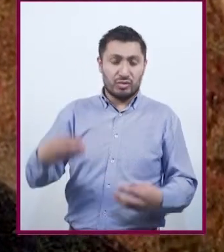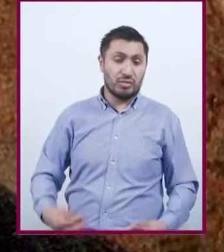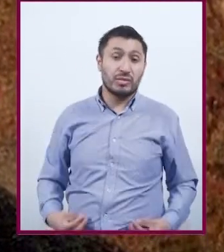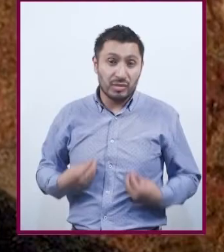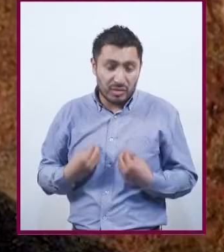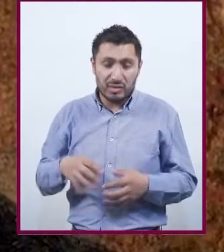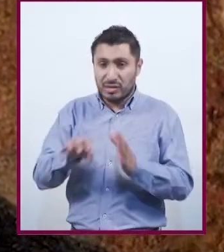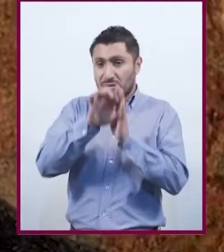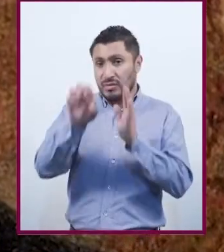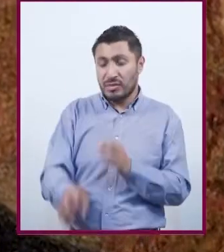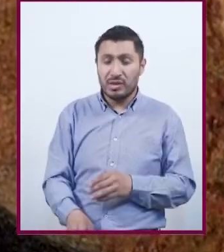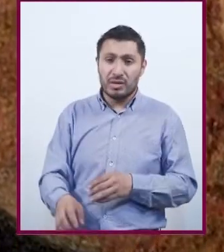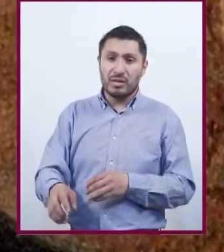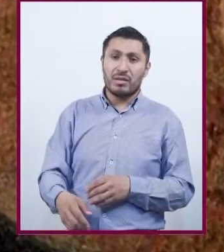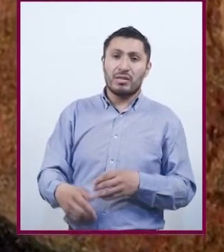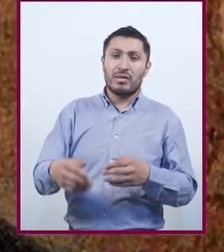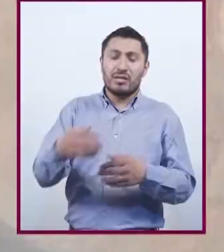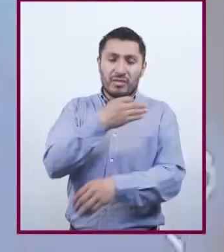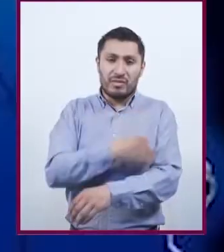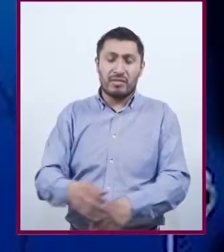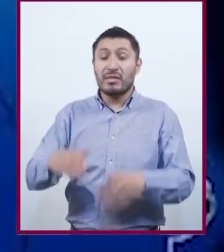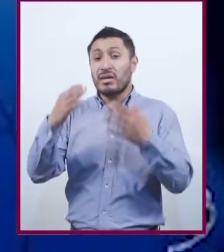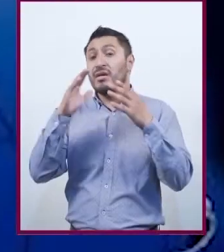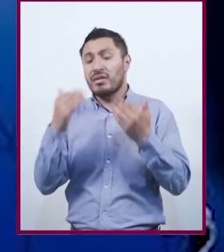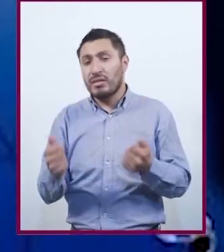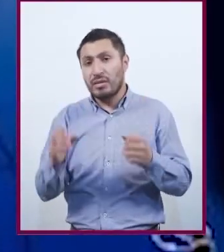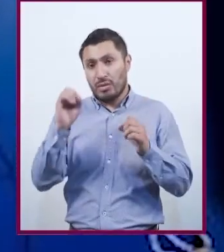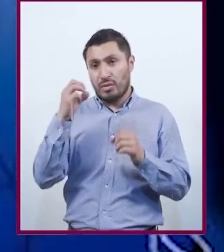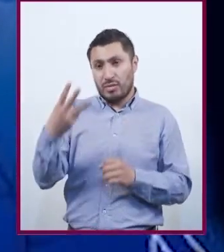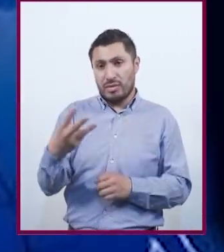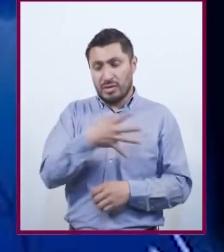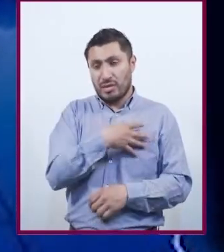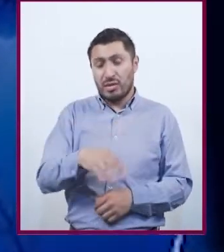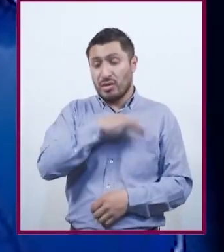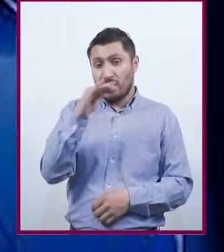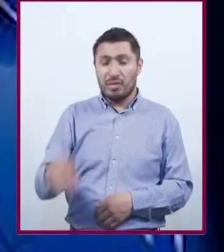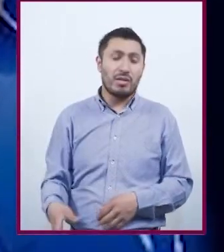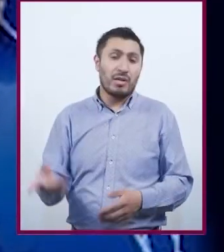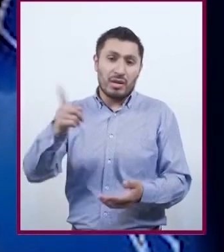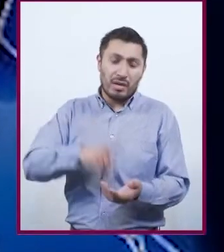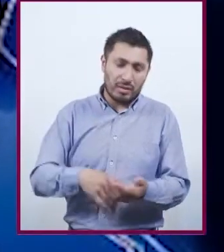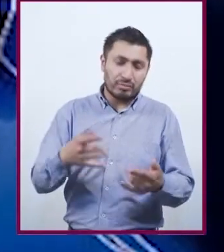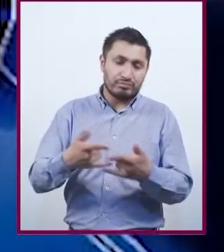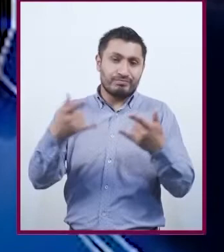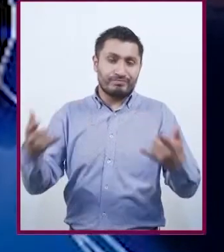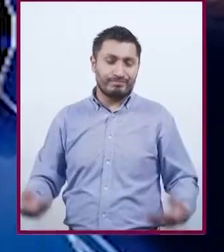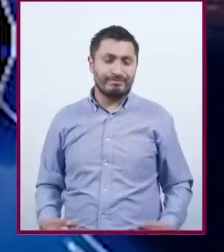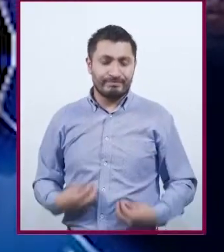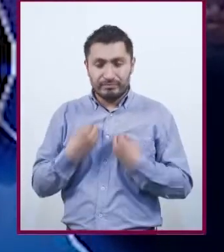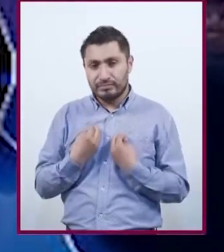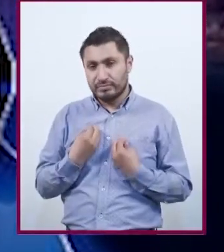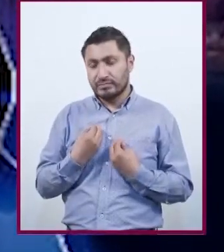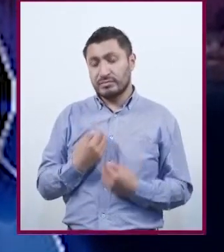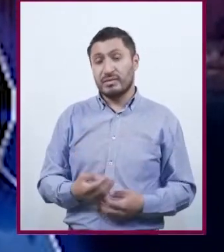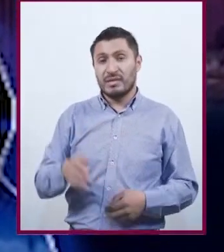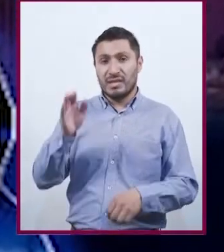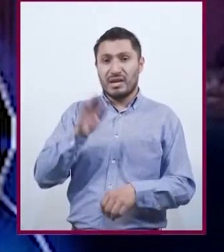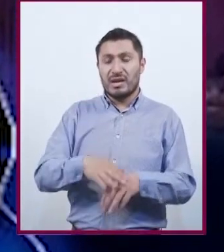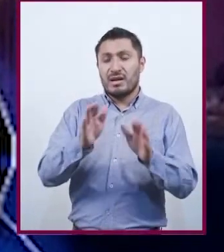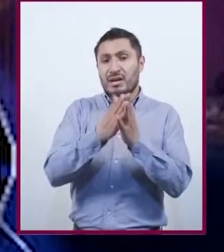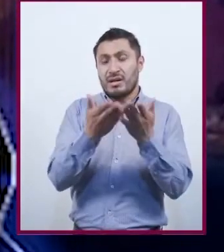abandono que sufrió a lo largo de su vida, por ejemplo, su orfandad o la muerte de 3 de sus hijos, se ven plasmados en su